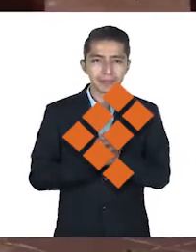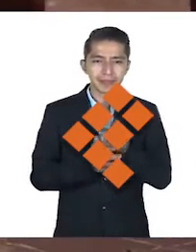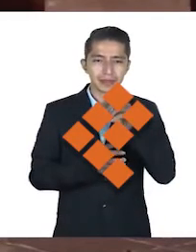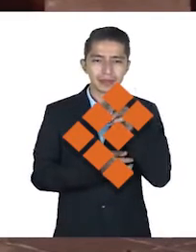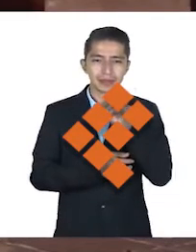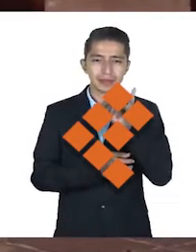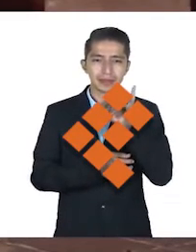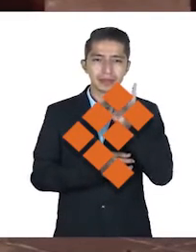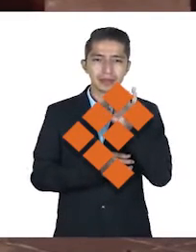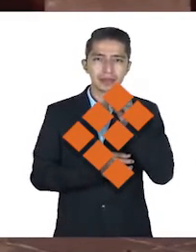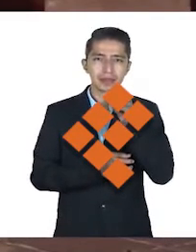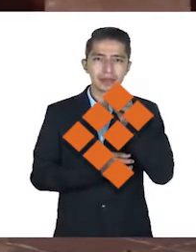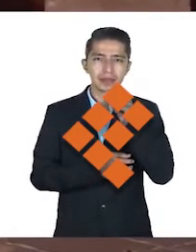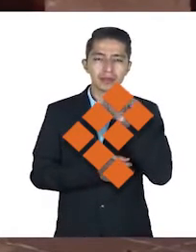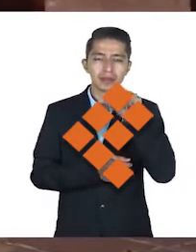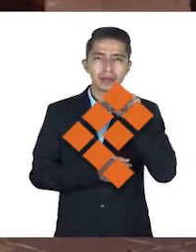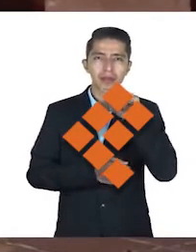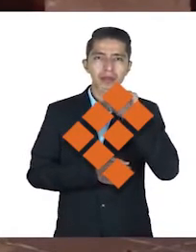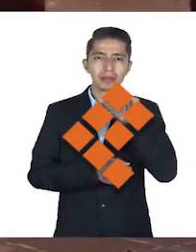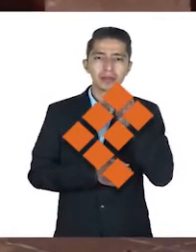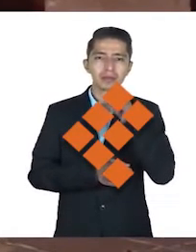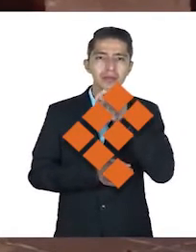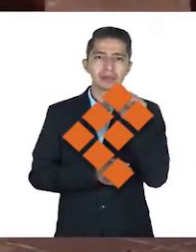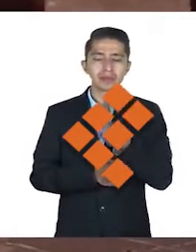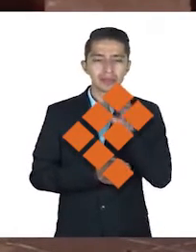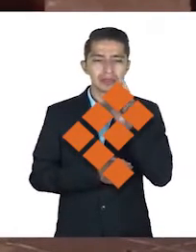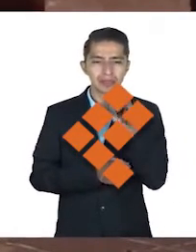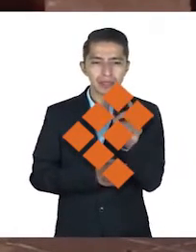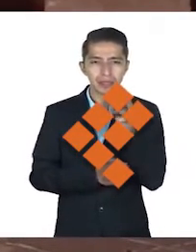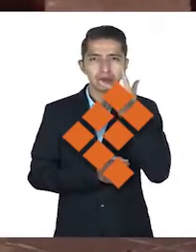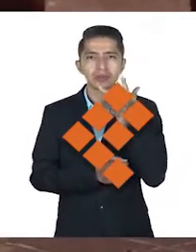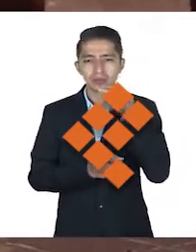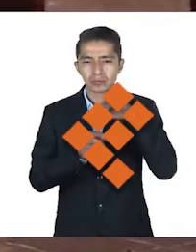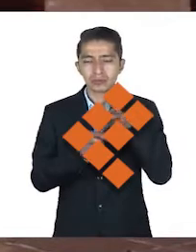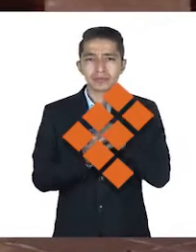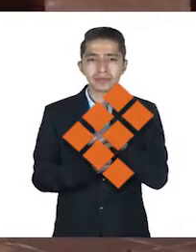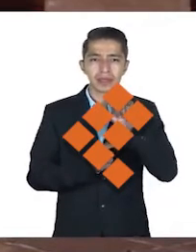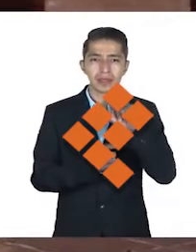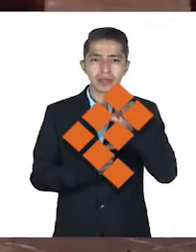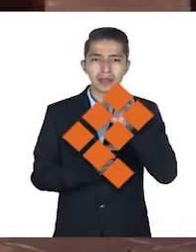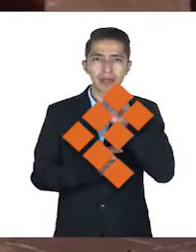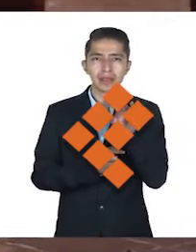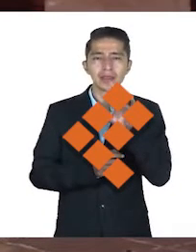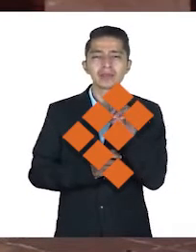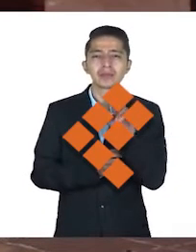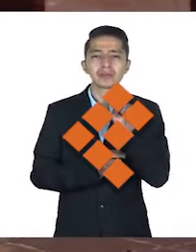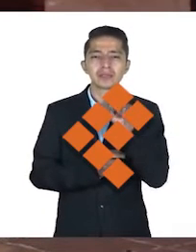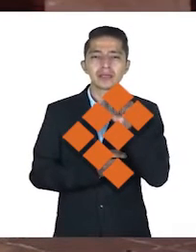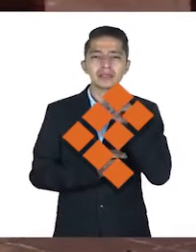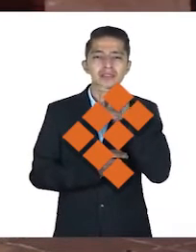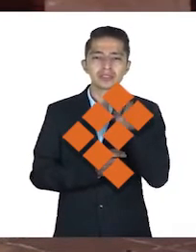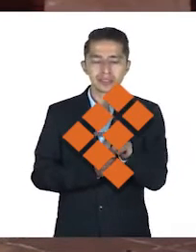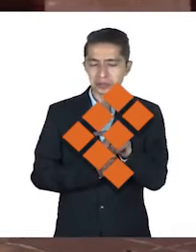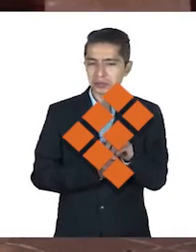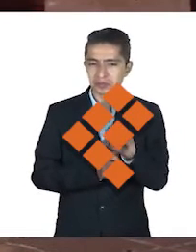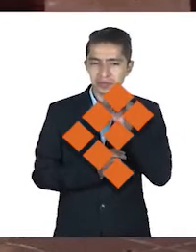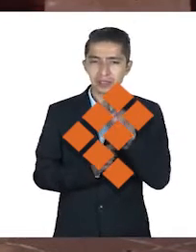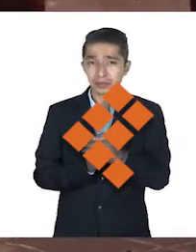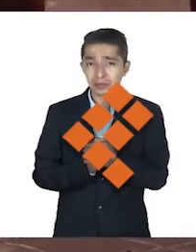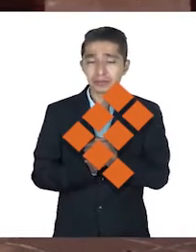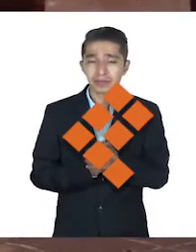Diego Anita Gutiérrez, 38 boletas. Alejandro Sánchez García, 0